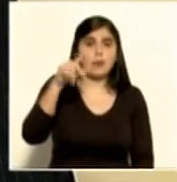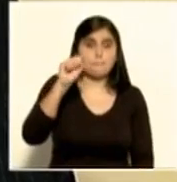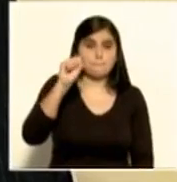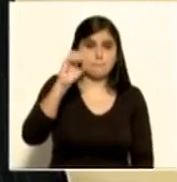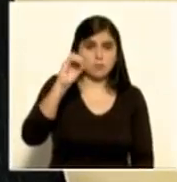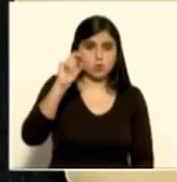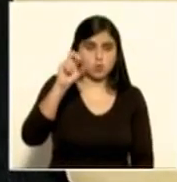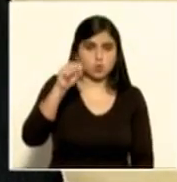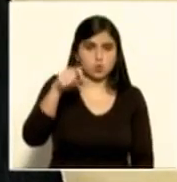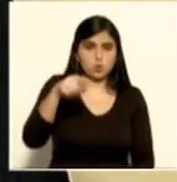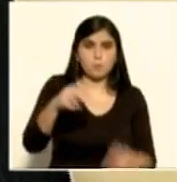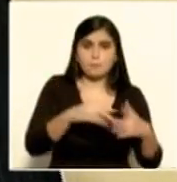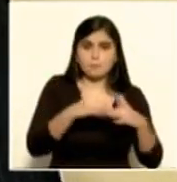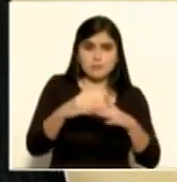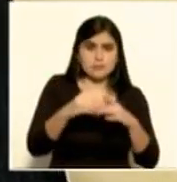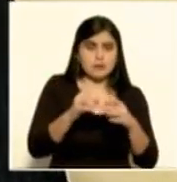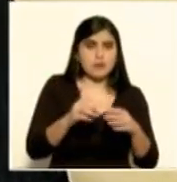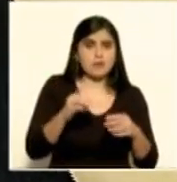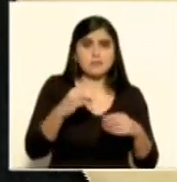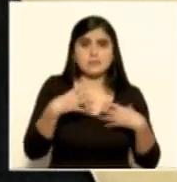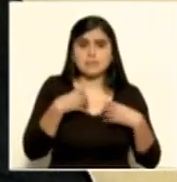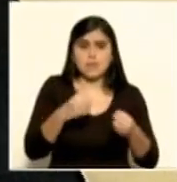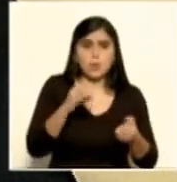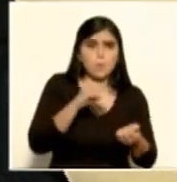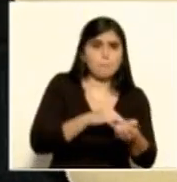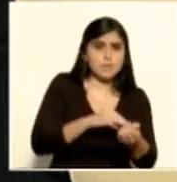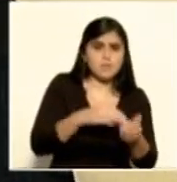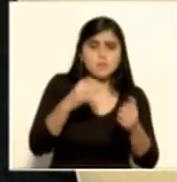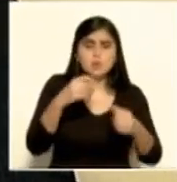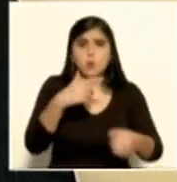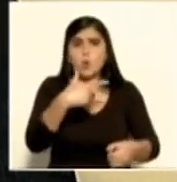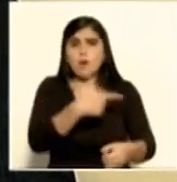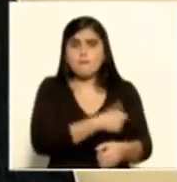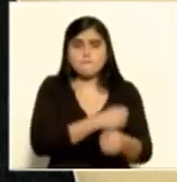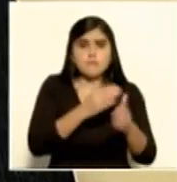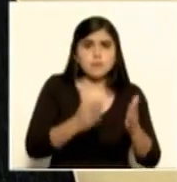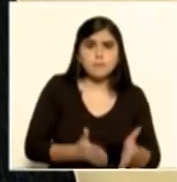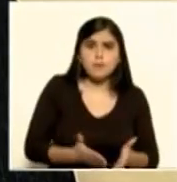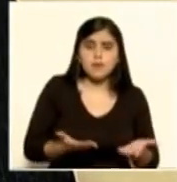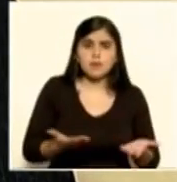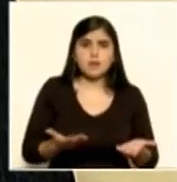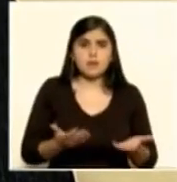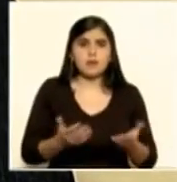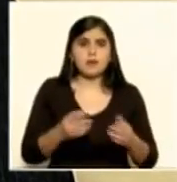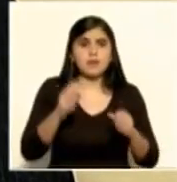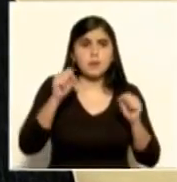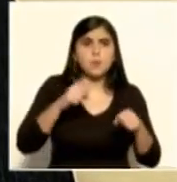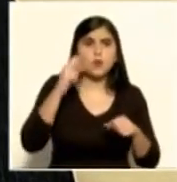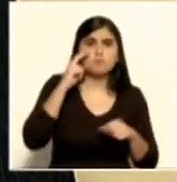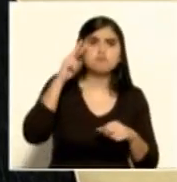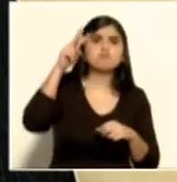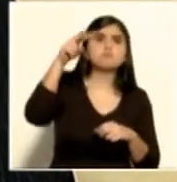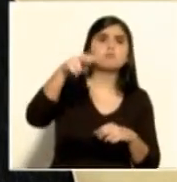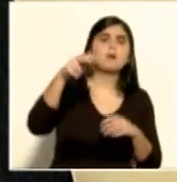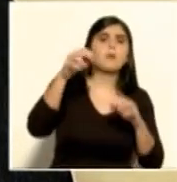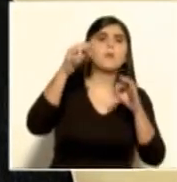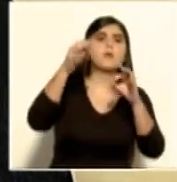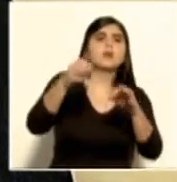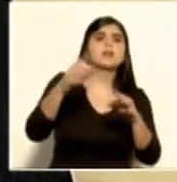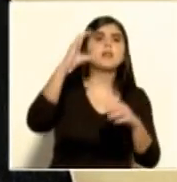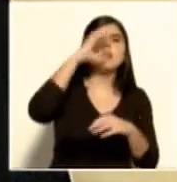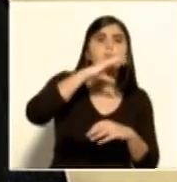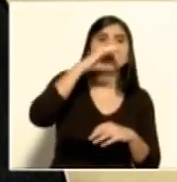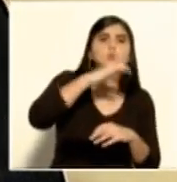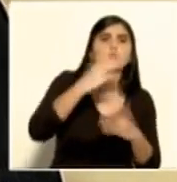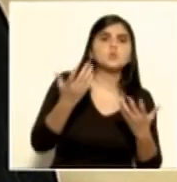salud, y todo el equipo, en realidad el médico, la enfermera, que puedan tener una orientación mucho más de proyección hacia la búsqueda comunitaria para aumentar